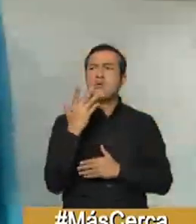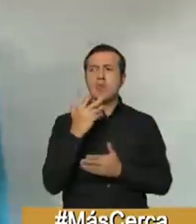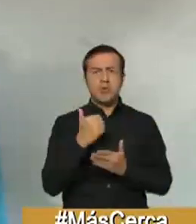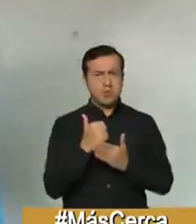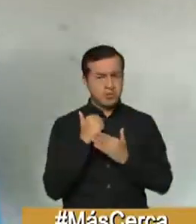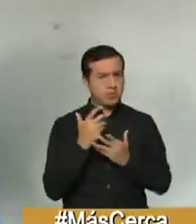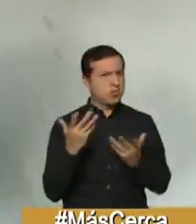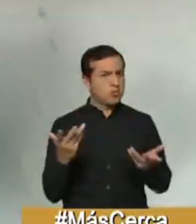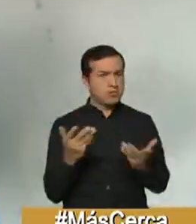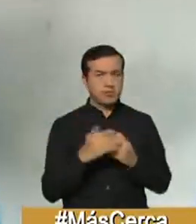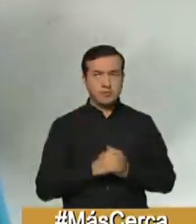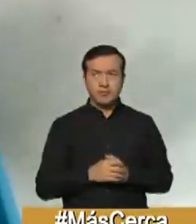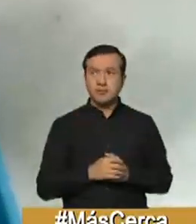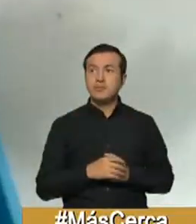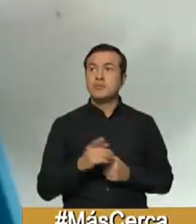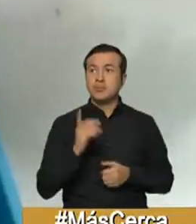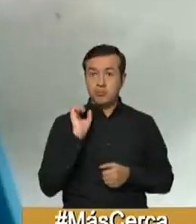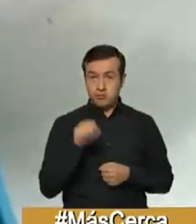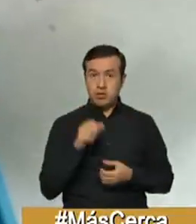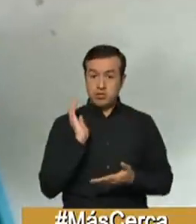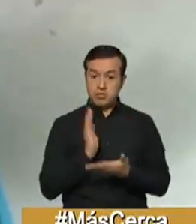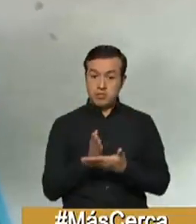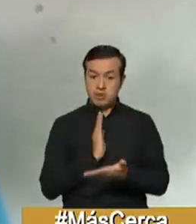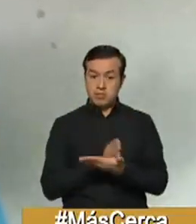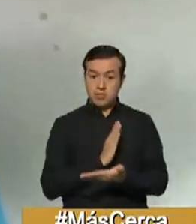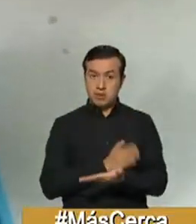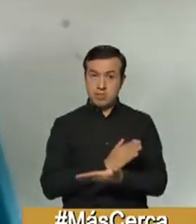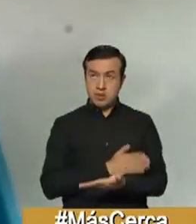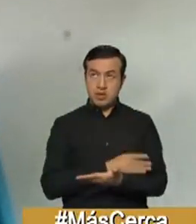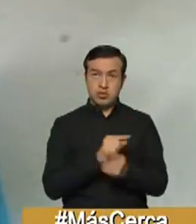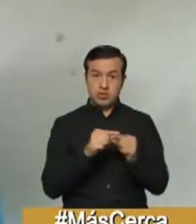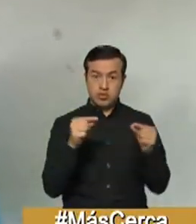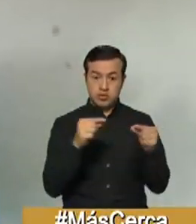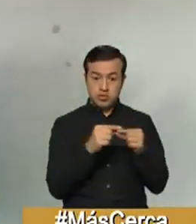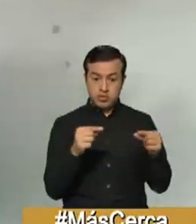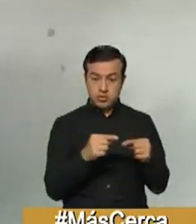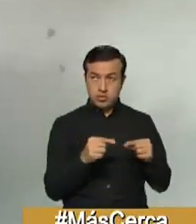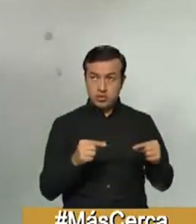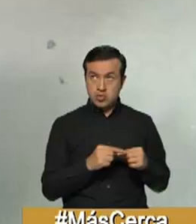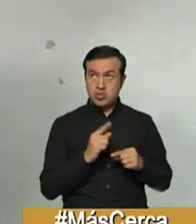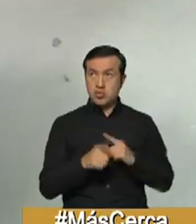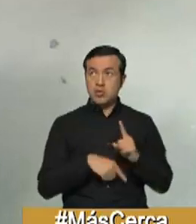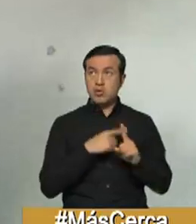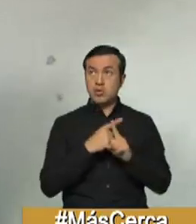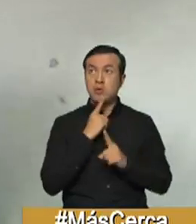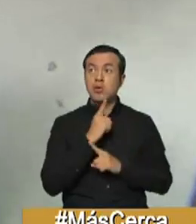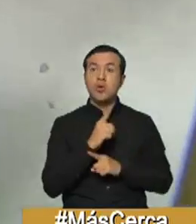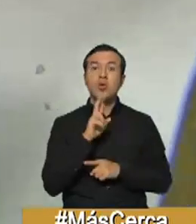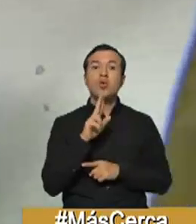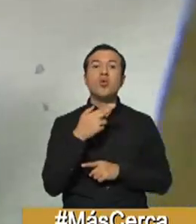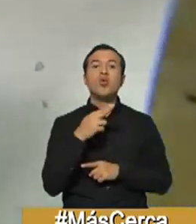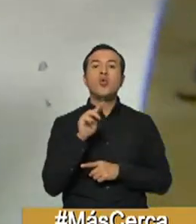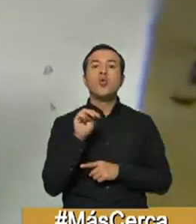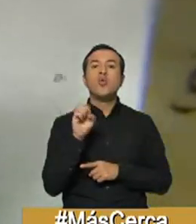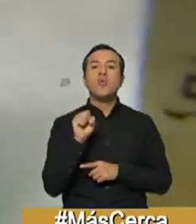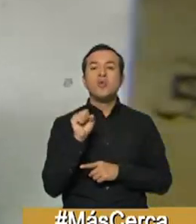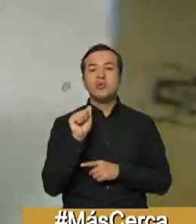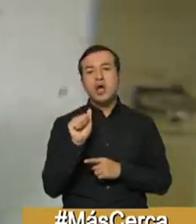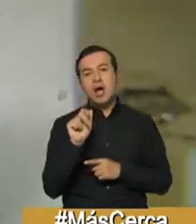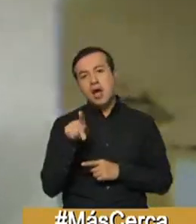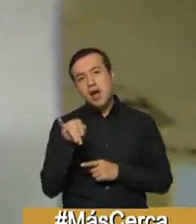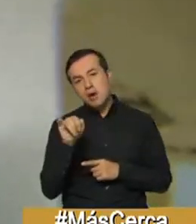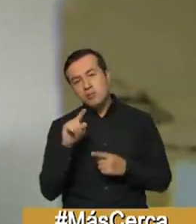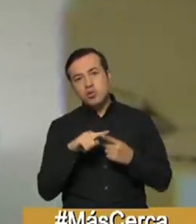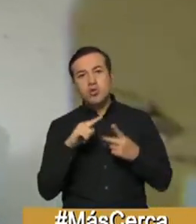ayuda? Ya, esto lo podemos picar en palitos chiquititos y podemos realizar hummus. Y lo comemos apio con hummus